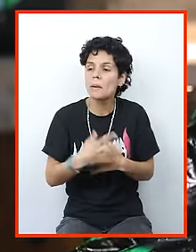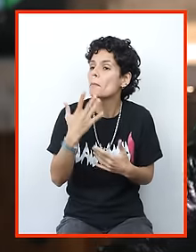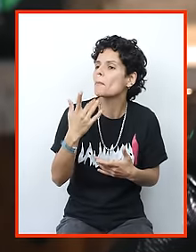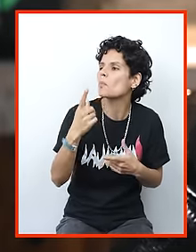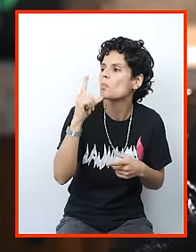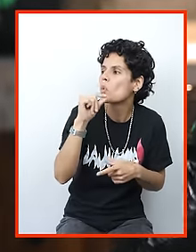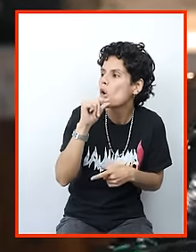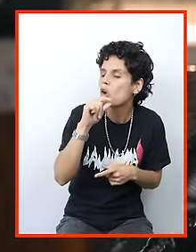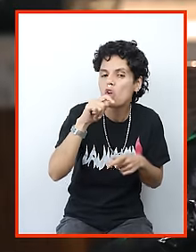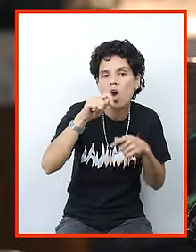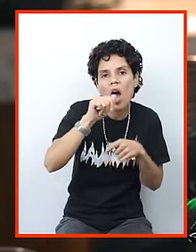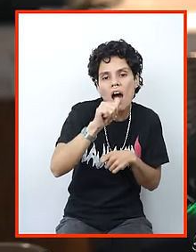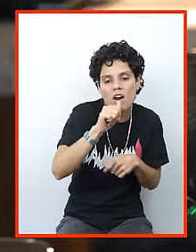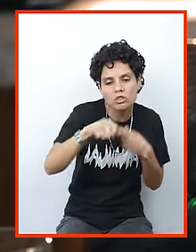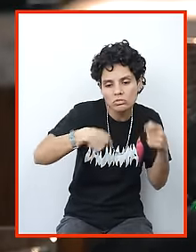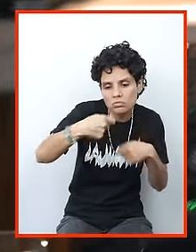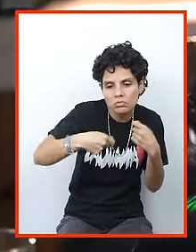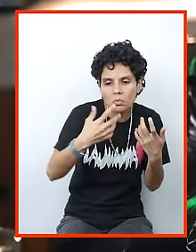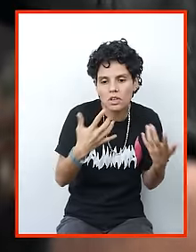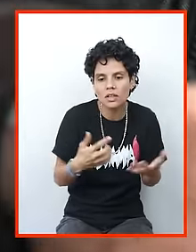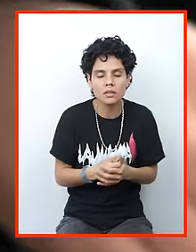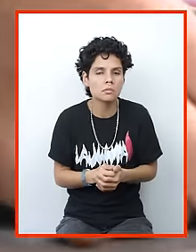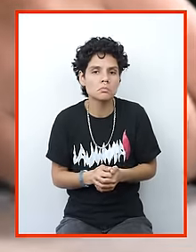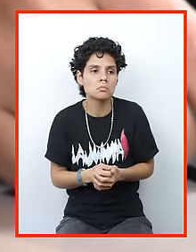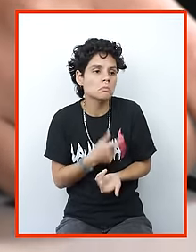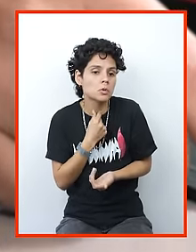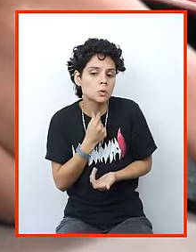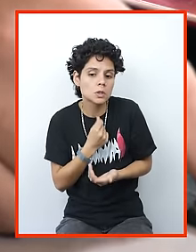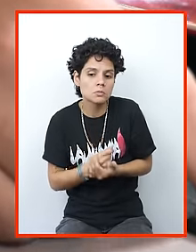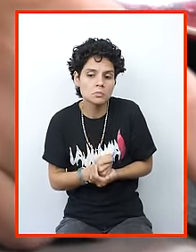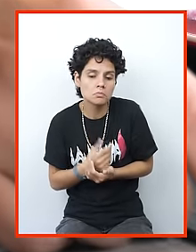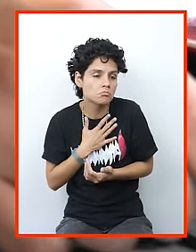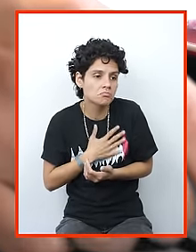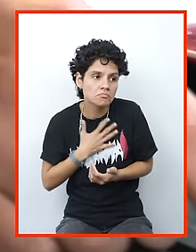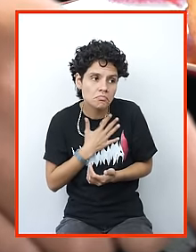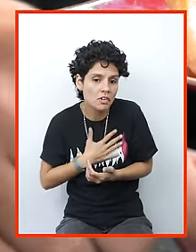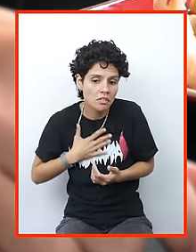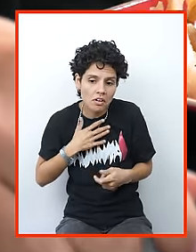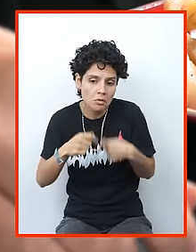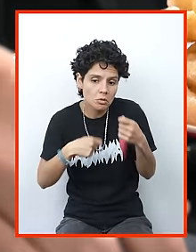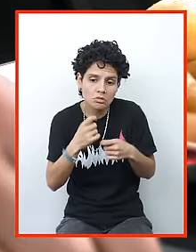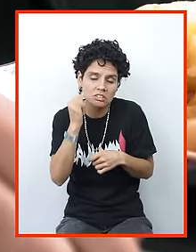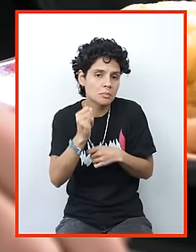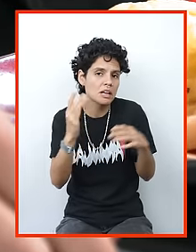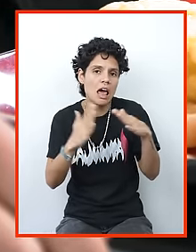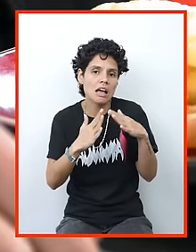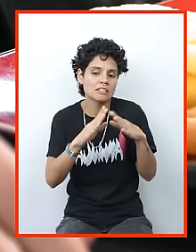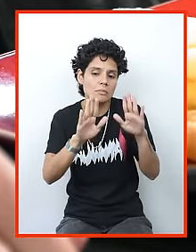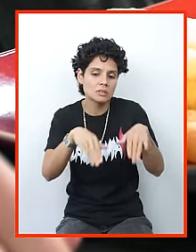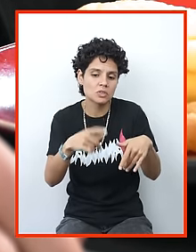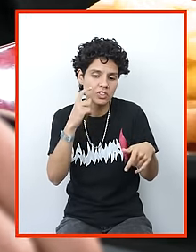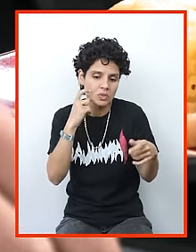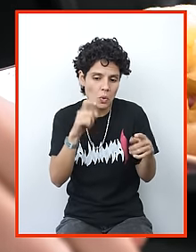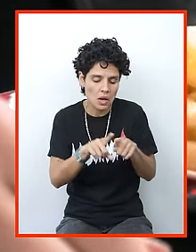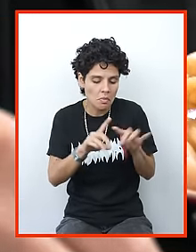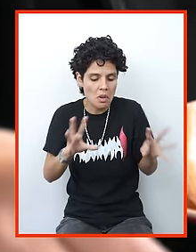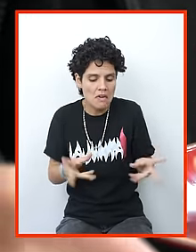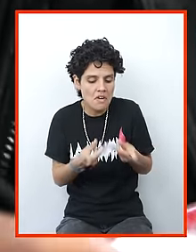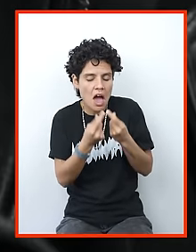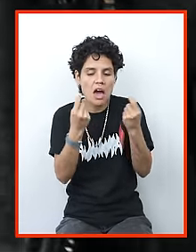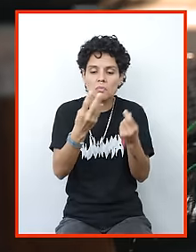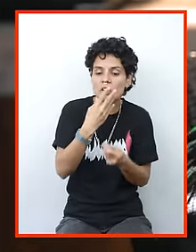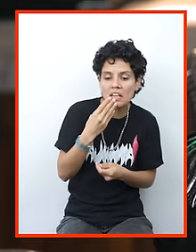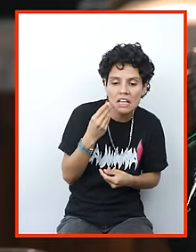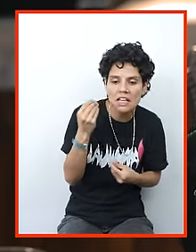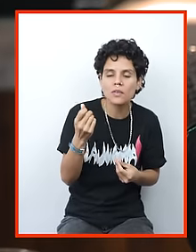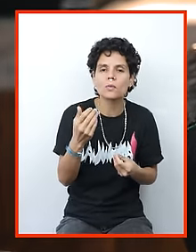¿Por qué estamos comiendo pollito con arroz aquí? ¿Qué es lo que...? Es que me gusta. Casi siempre comemos esto en la casa y se ve livianito y es